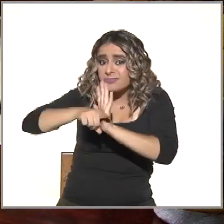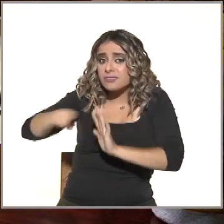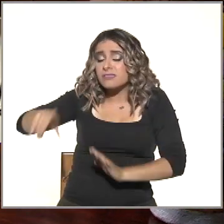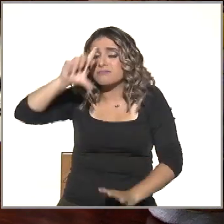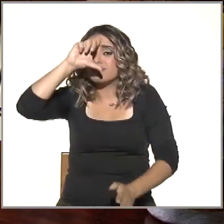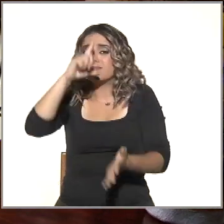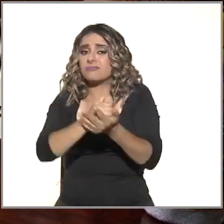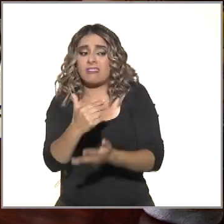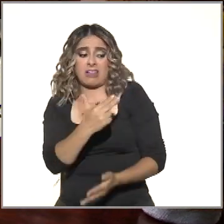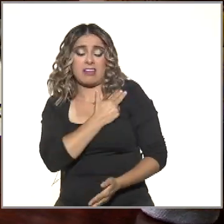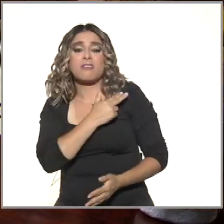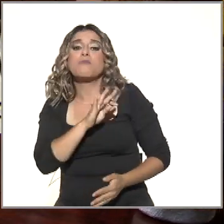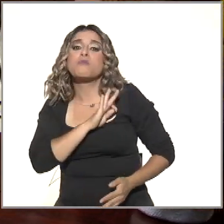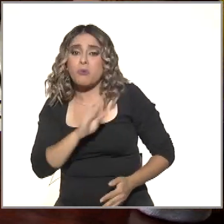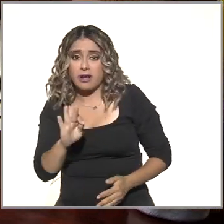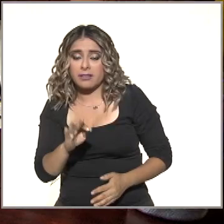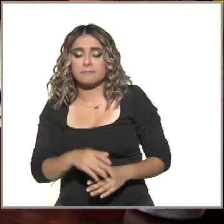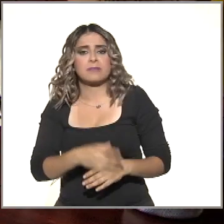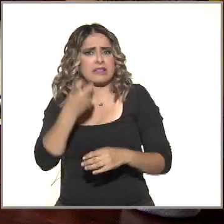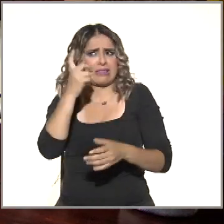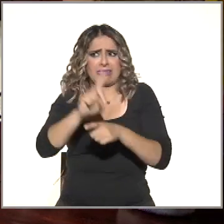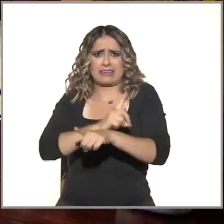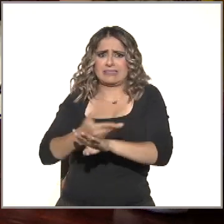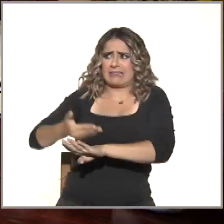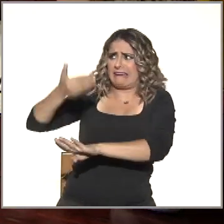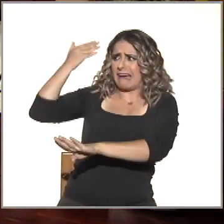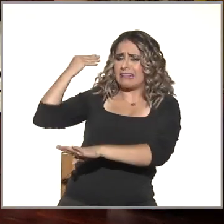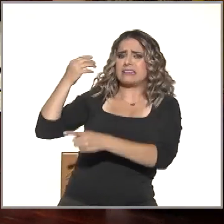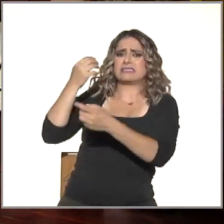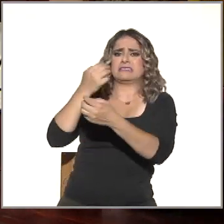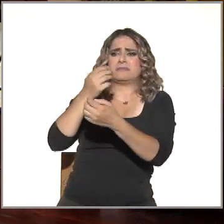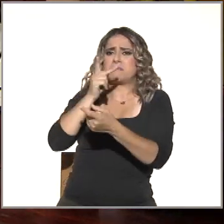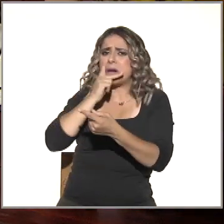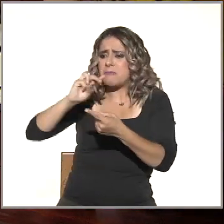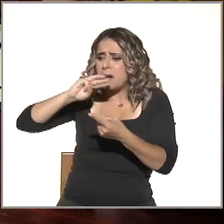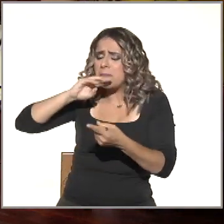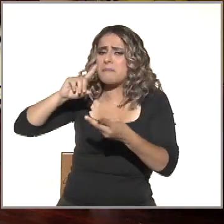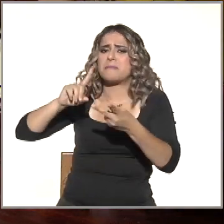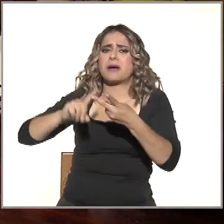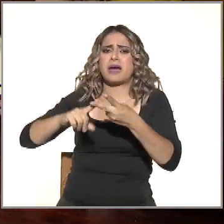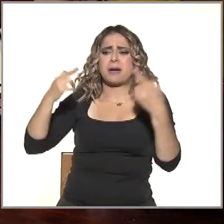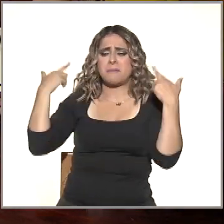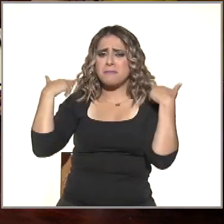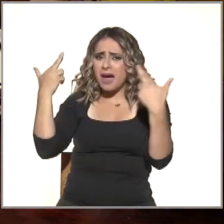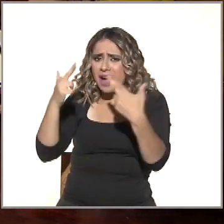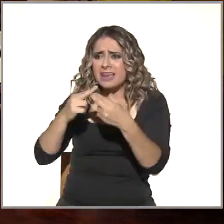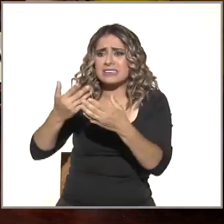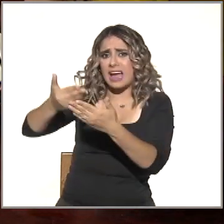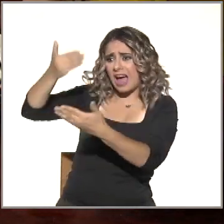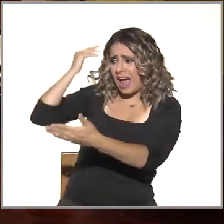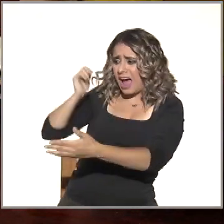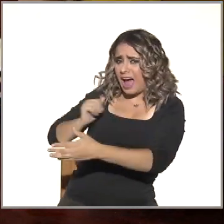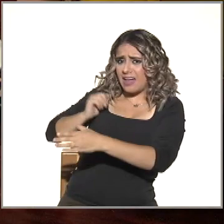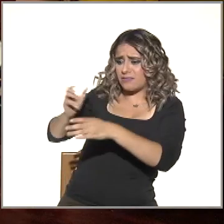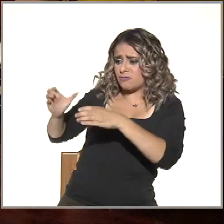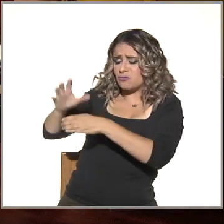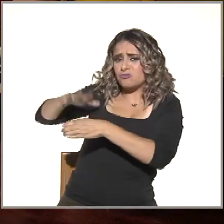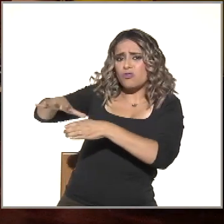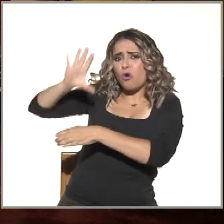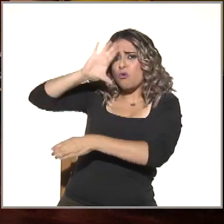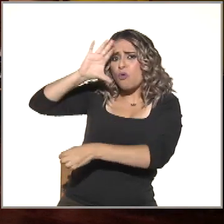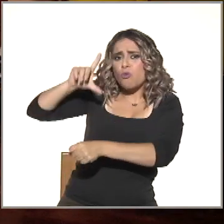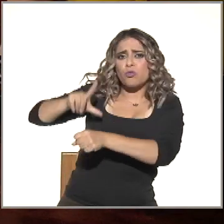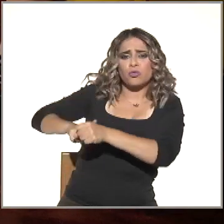tiempo y muchas generaciones de padres y de profesores, ¿no? Y aparte como en la cultura, pensaba yo, ¿no? Como que hay